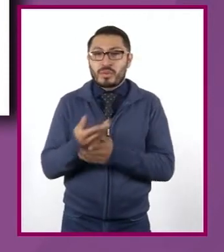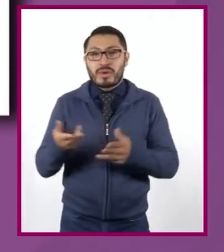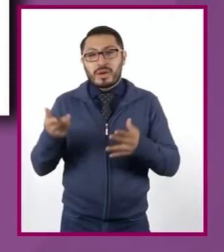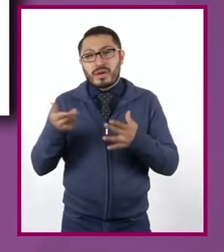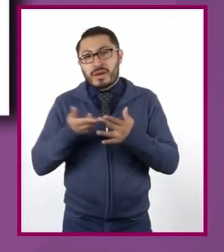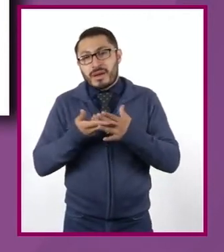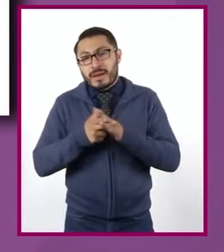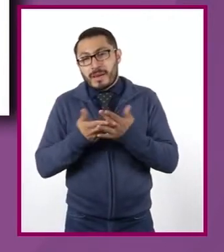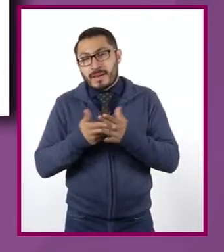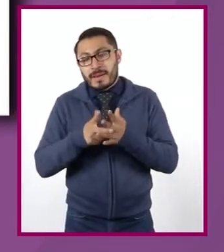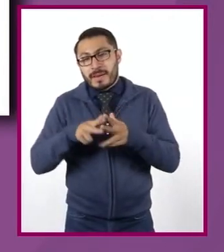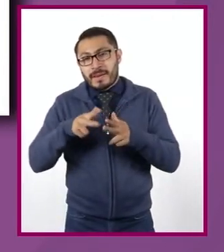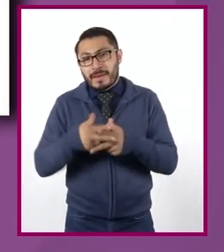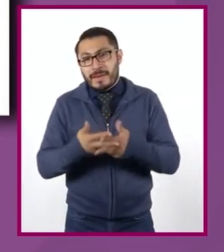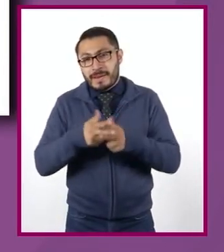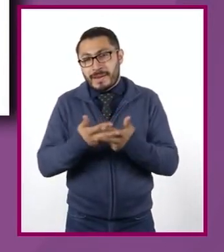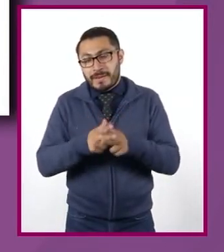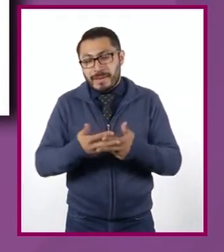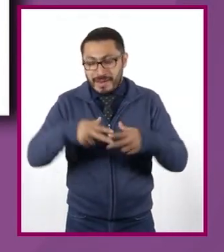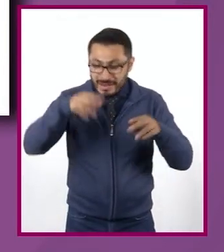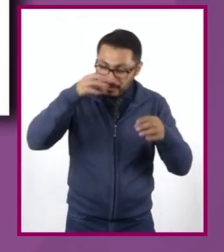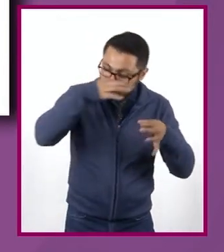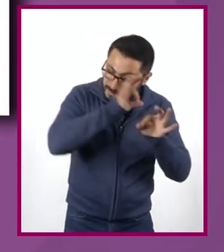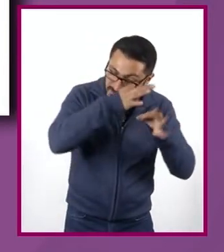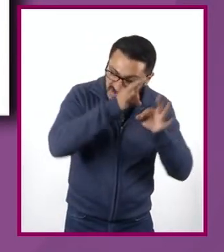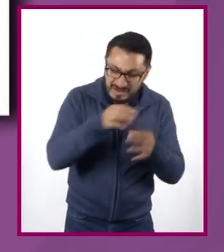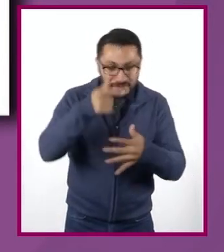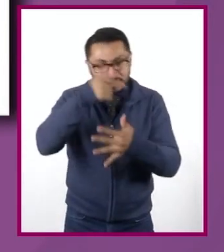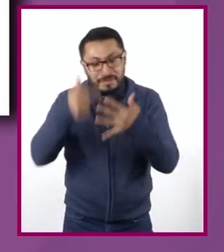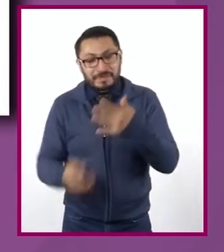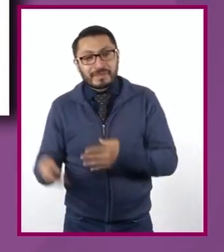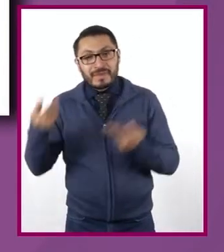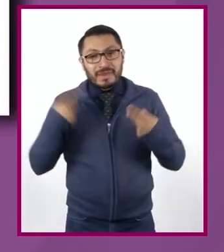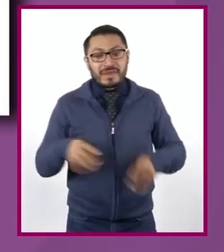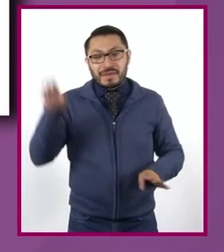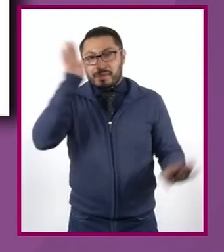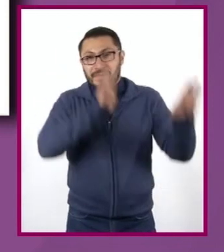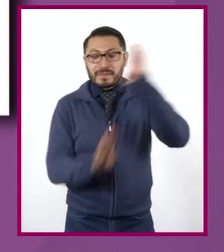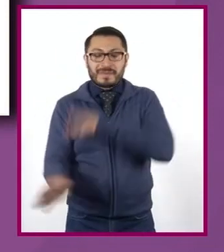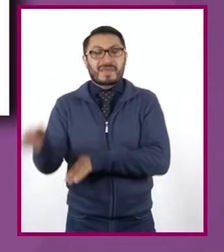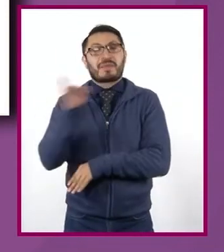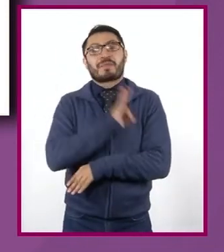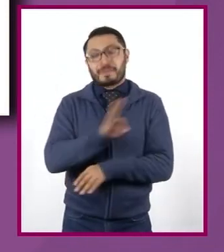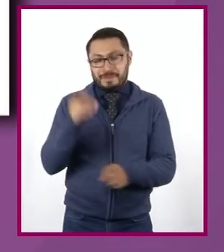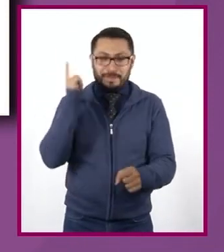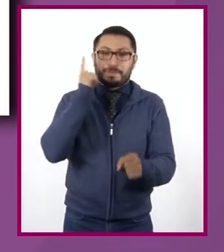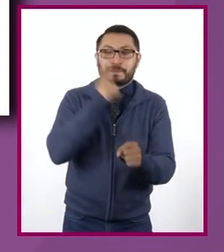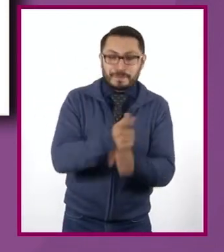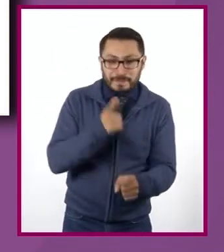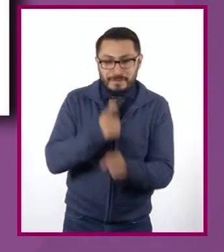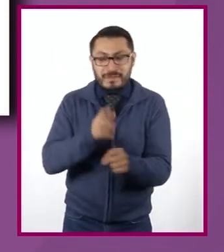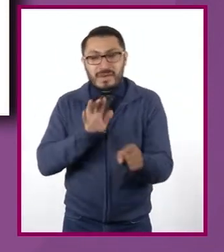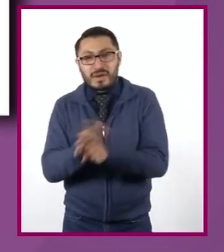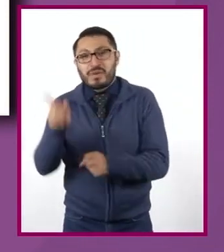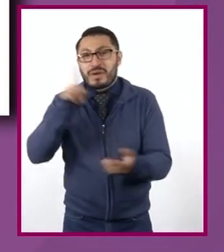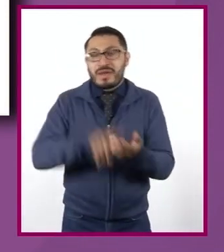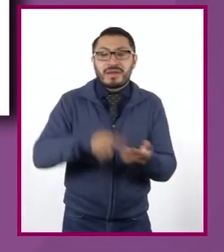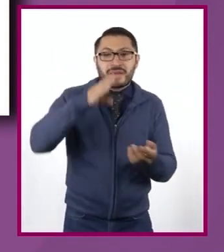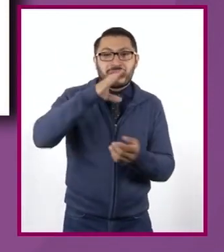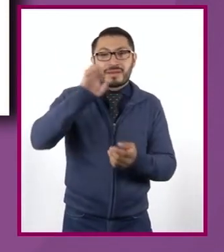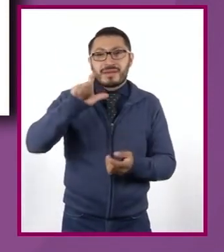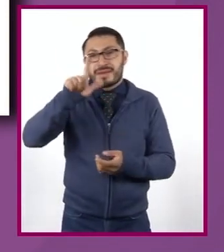herramientas, microscopios, formas de tinción, que los biólogos realmente pudimos ver qué había dentro de estas